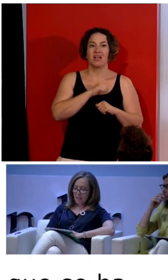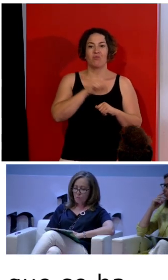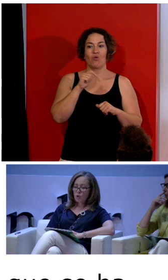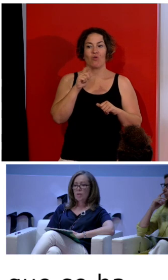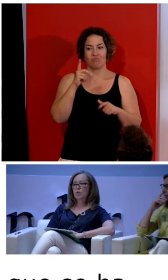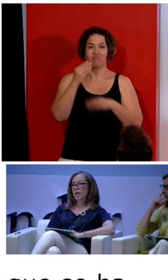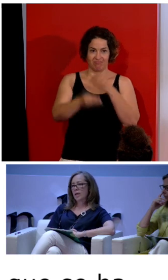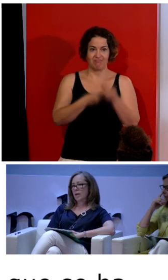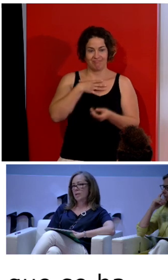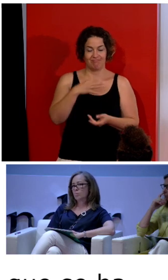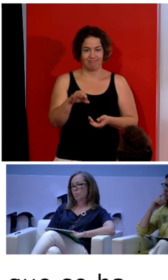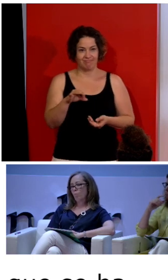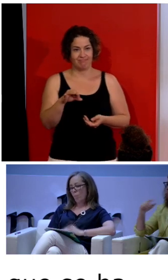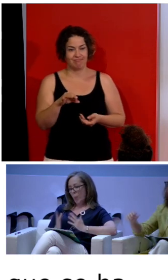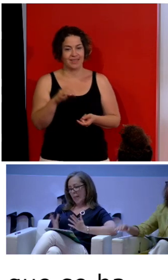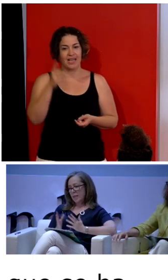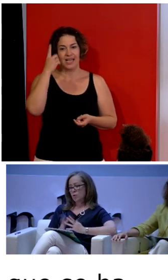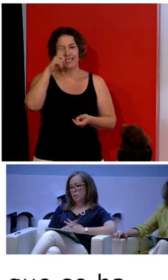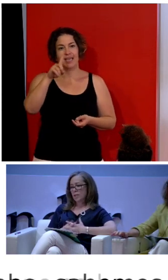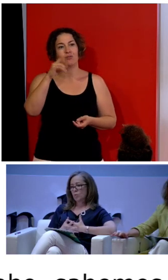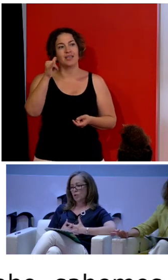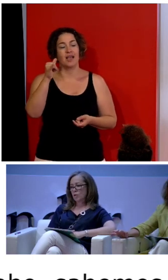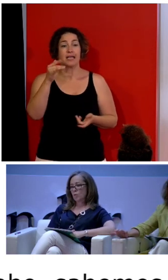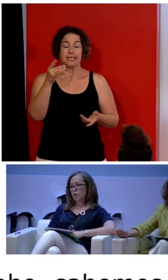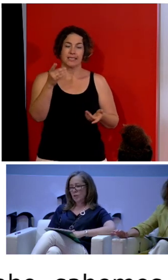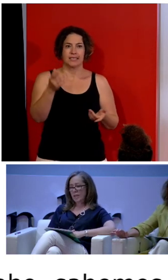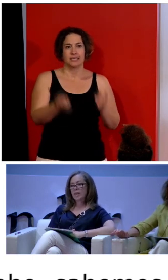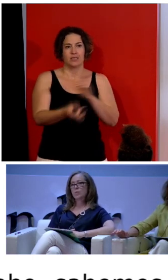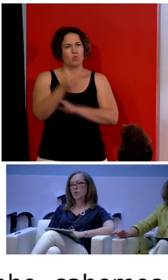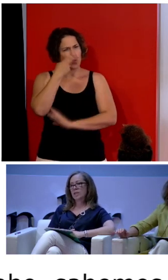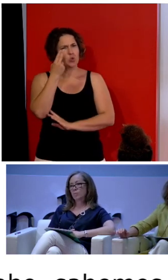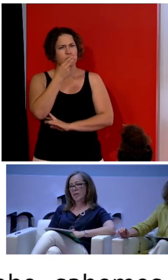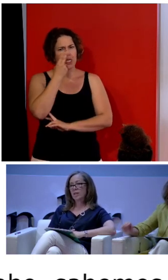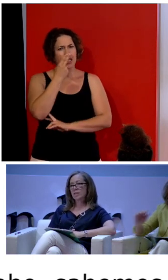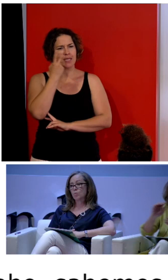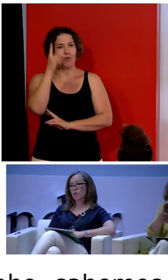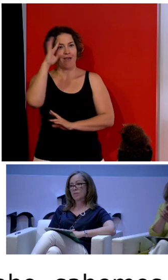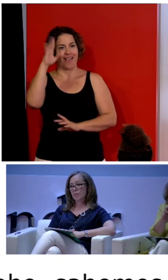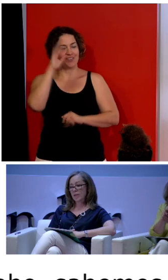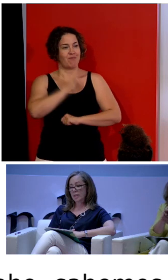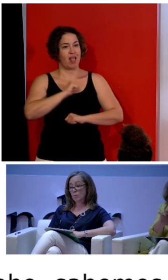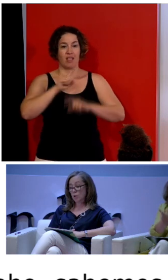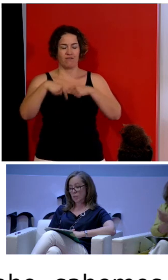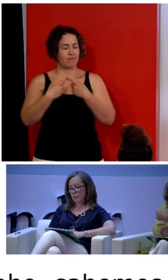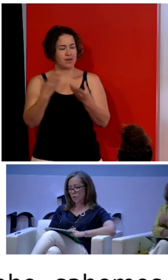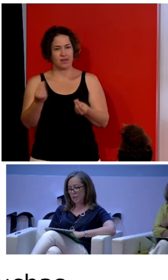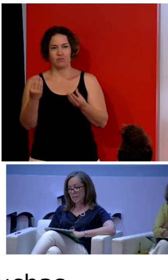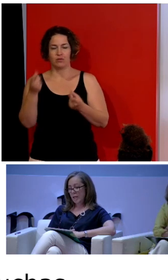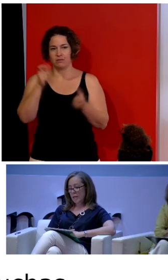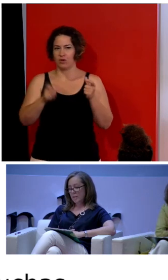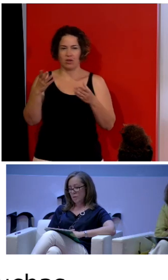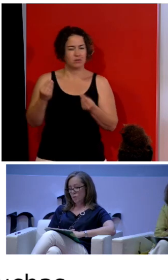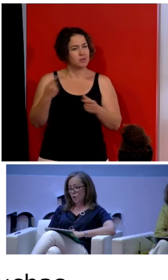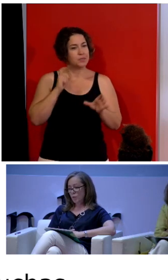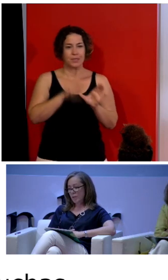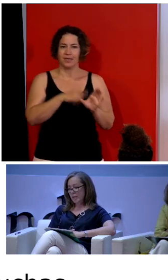llevarla a cabo. Sabemos que ha suscitado mucho interés, muchas esperanzas en muchas familias y en muchas personas,